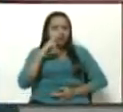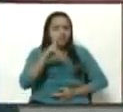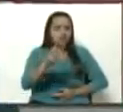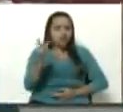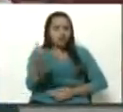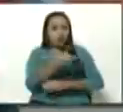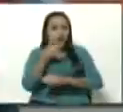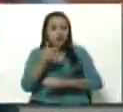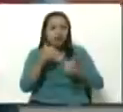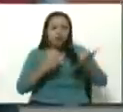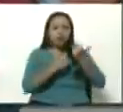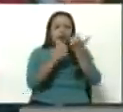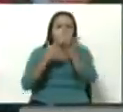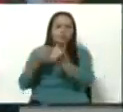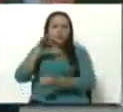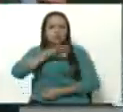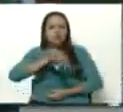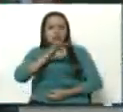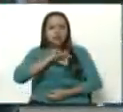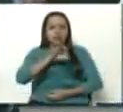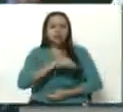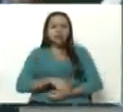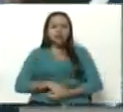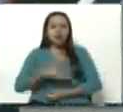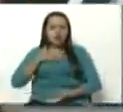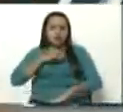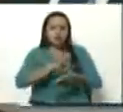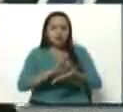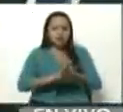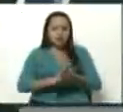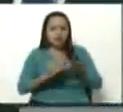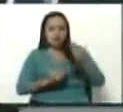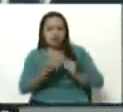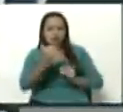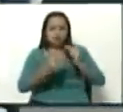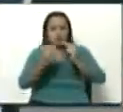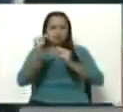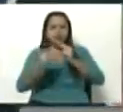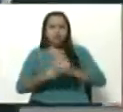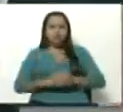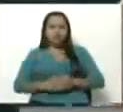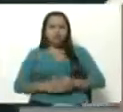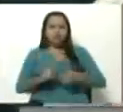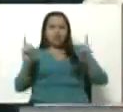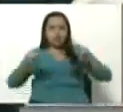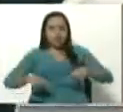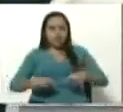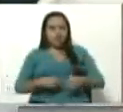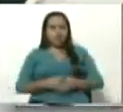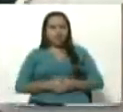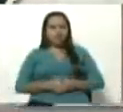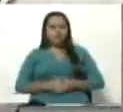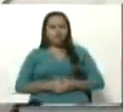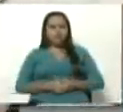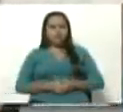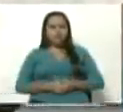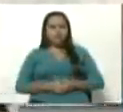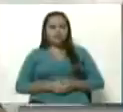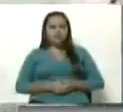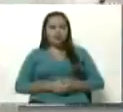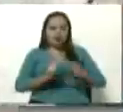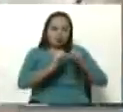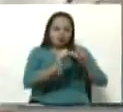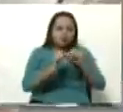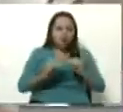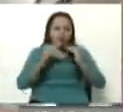para el beneficio social, de prosperidad, de construcción y sobre todo del levante permanente de